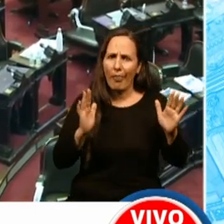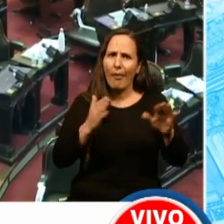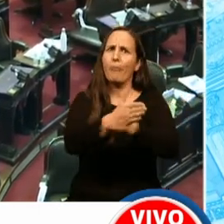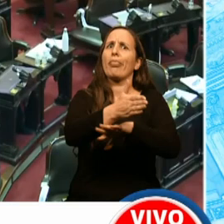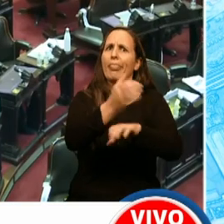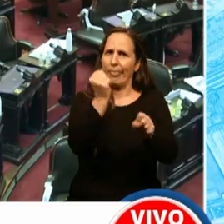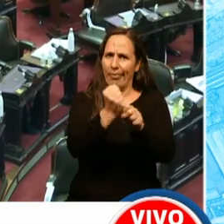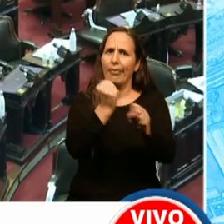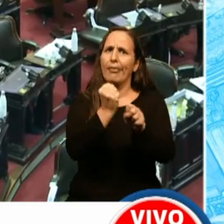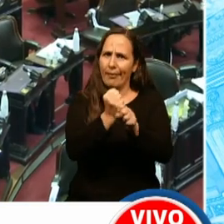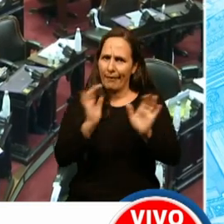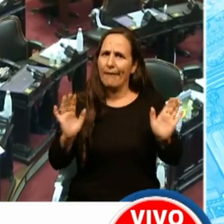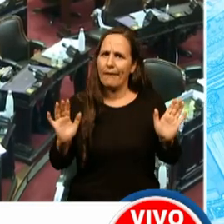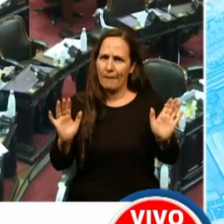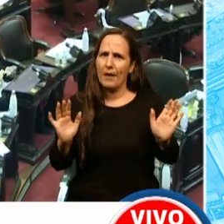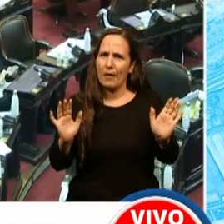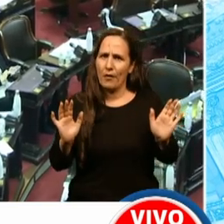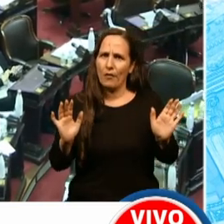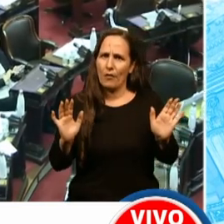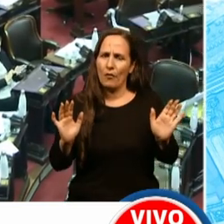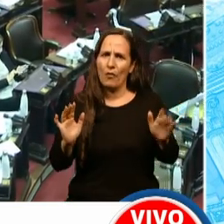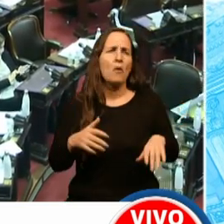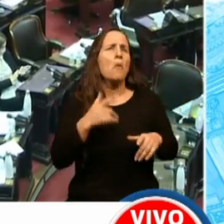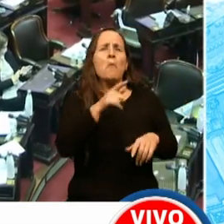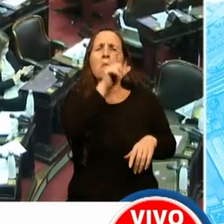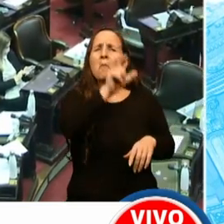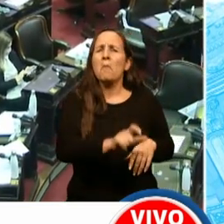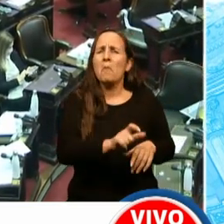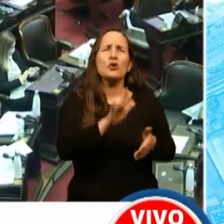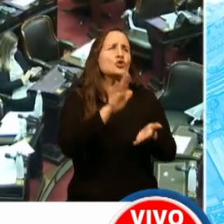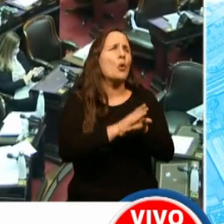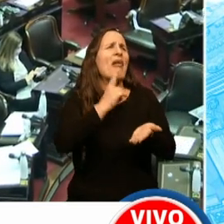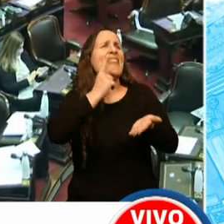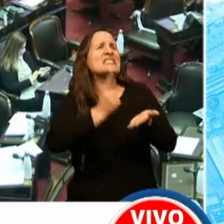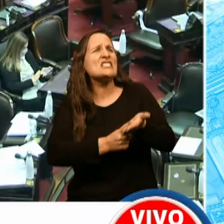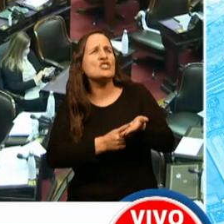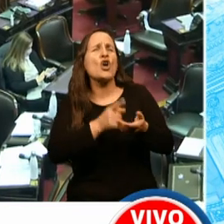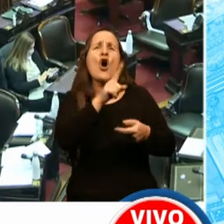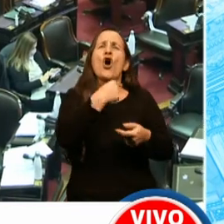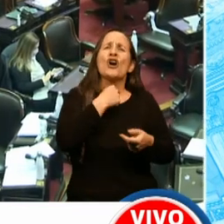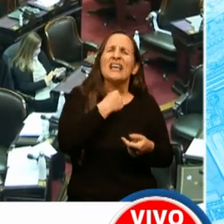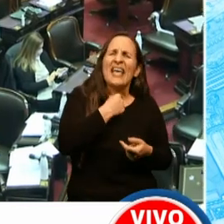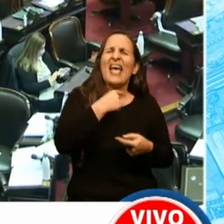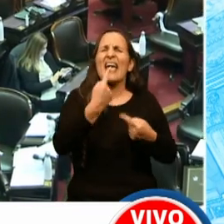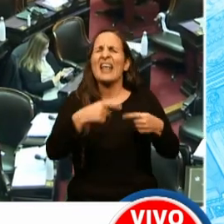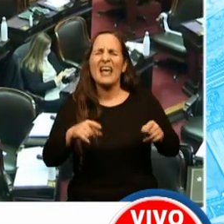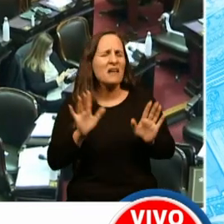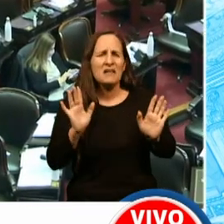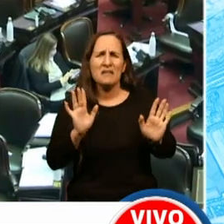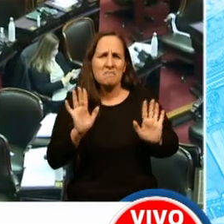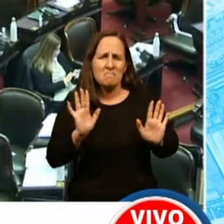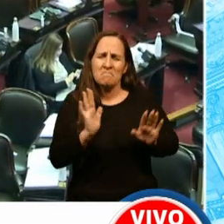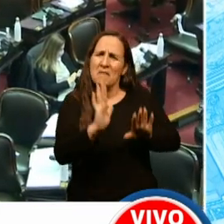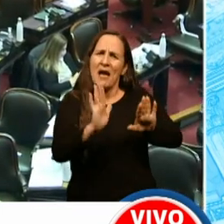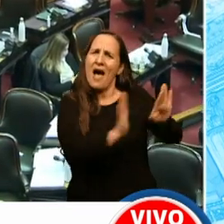ejercerlo más allá de su condición de su decisión de lo que quiere ser o de lo que es solo por esto